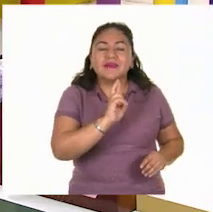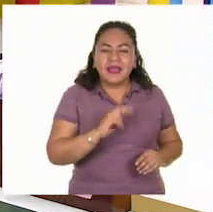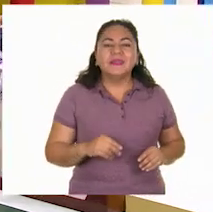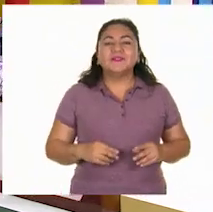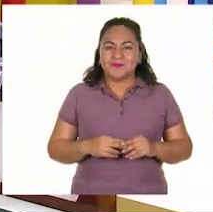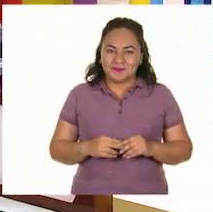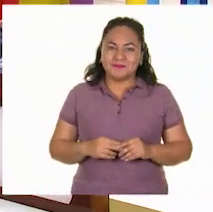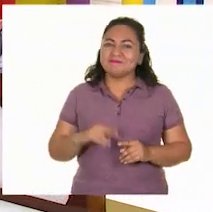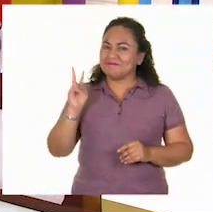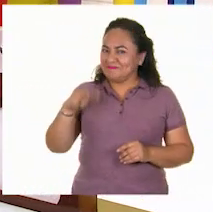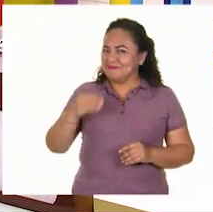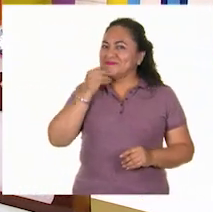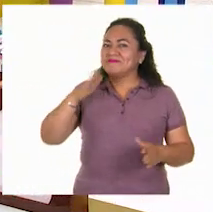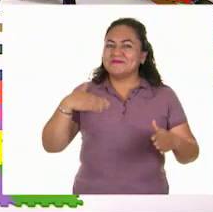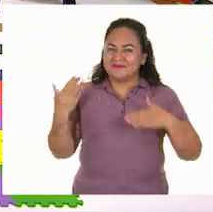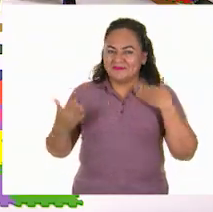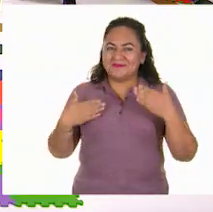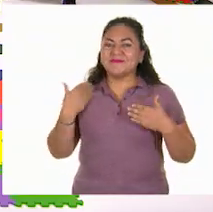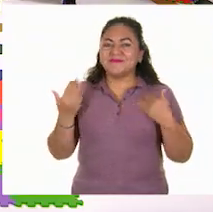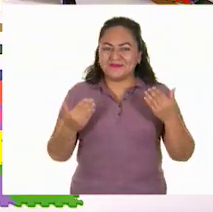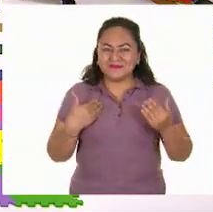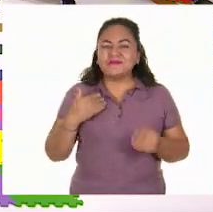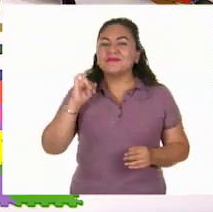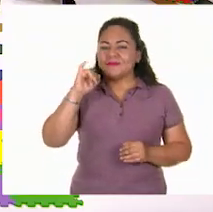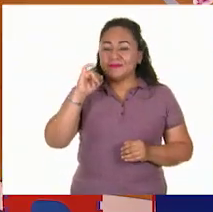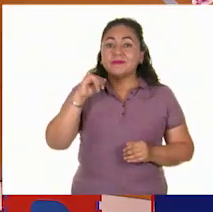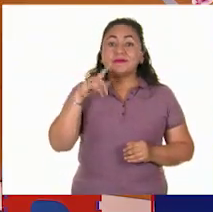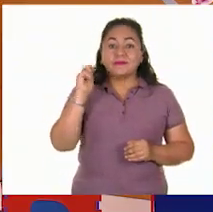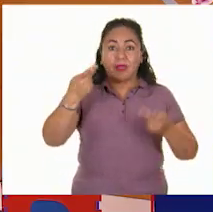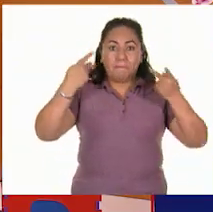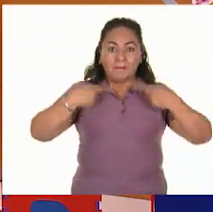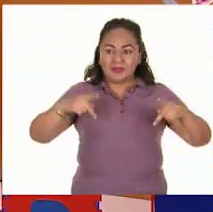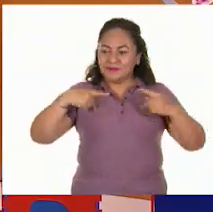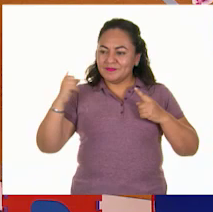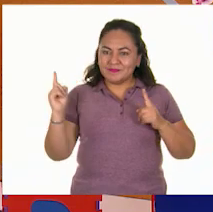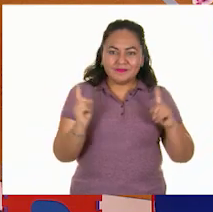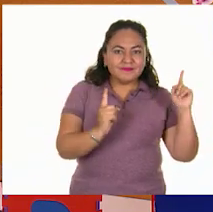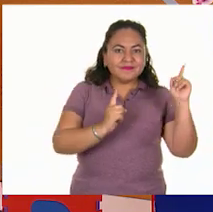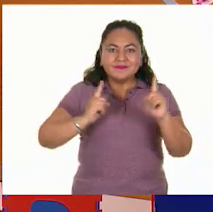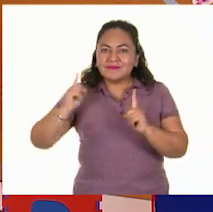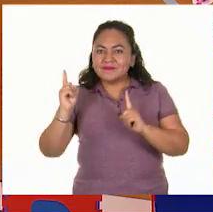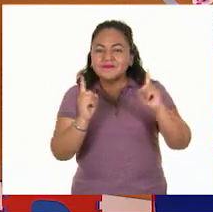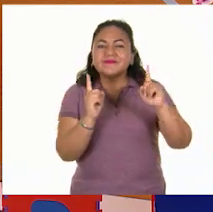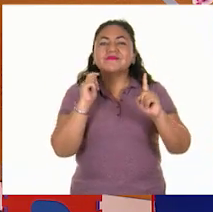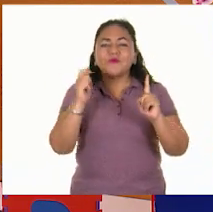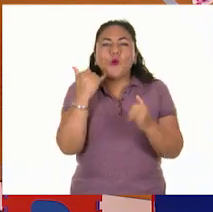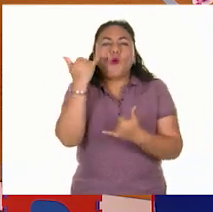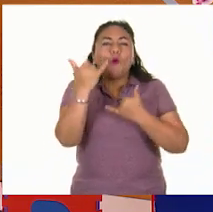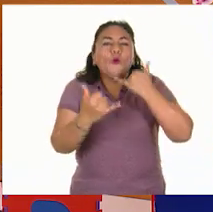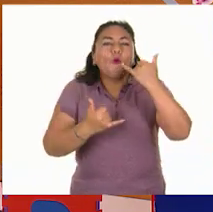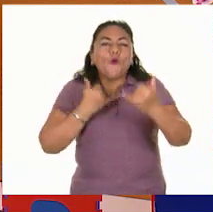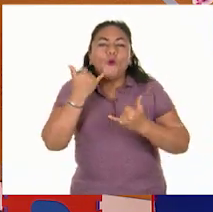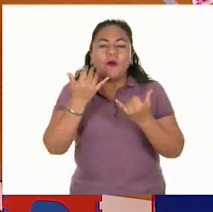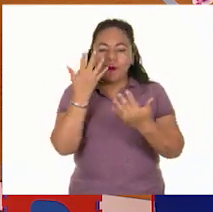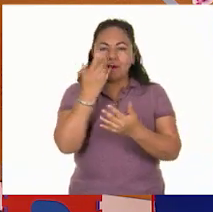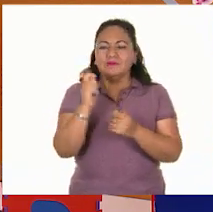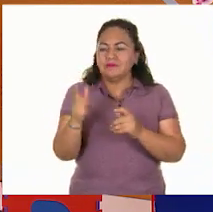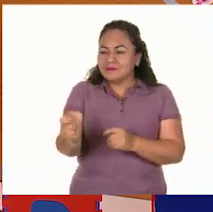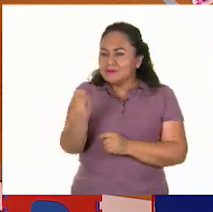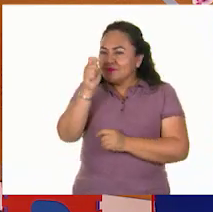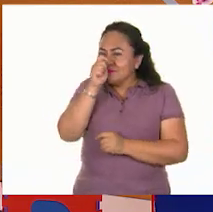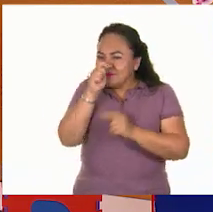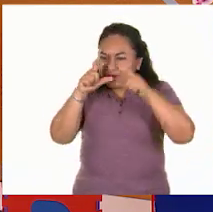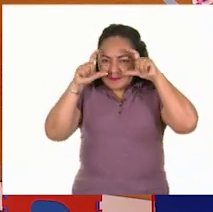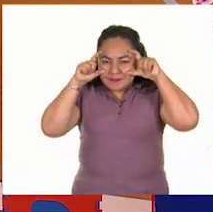¡Qué divertido! Fíjate que los personajes surgen de esos juegos que hacemos con las máscaras, con